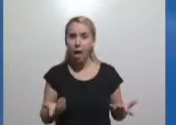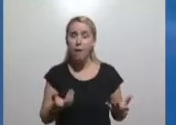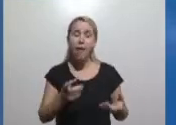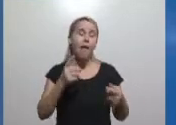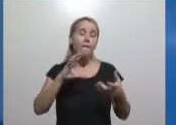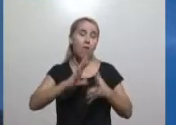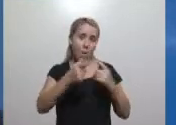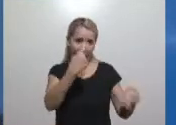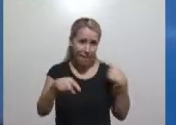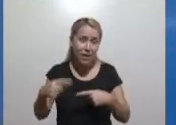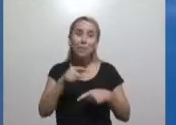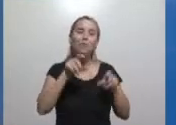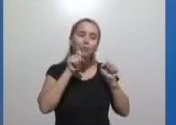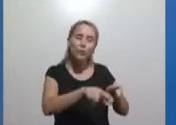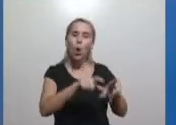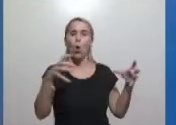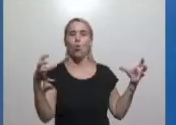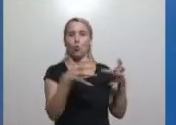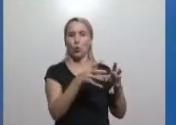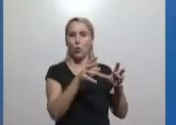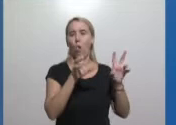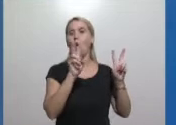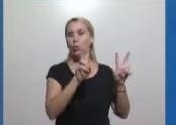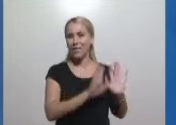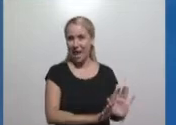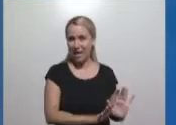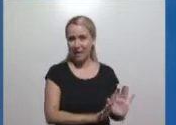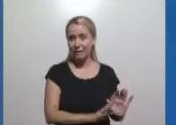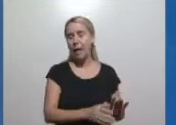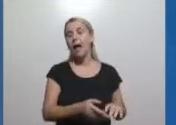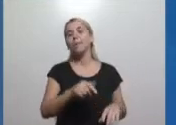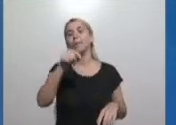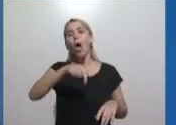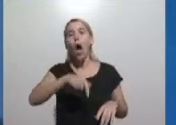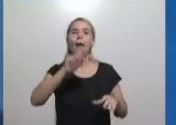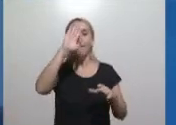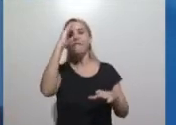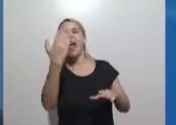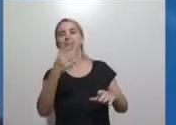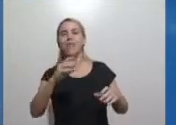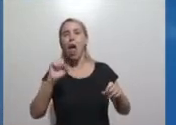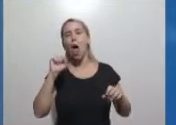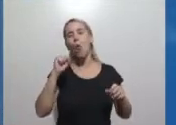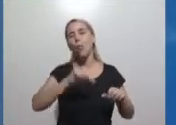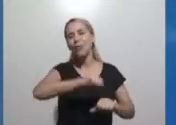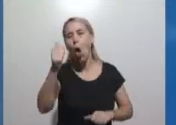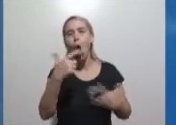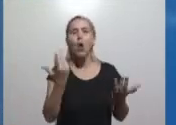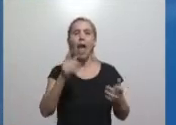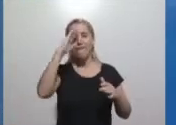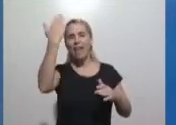distintas versiones, el Partido Justicialista. En su momento, Partido Justicialista, Frente para la Victoria, Frente de